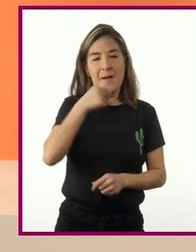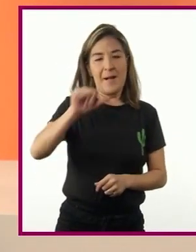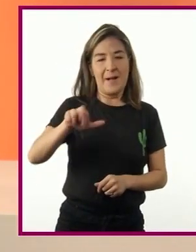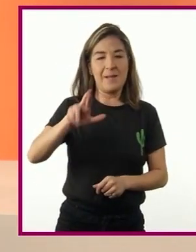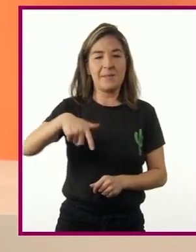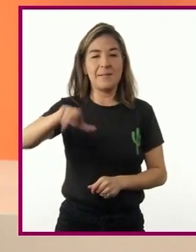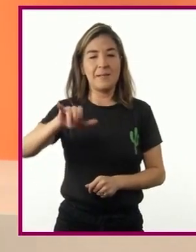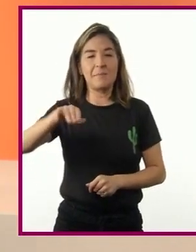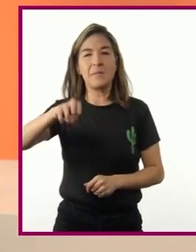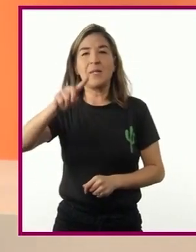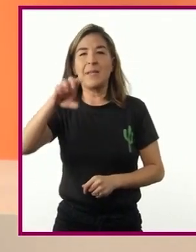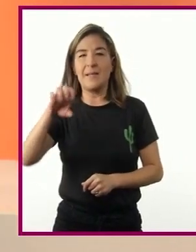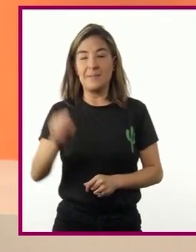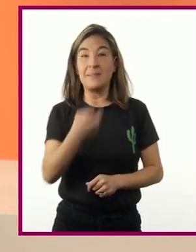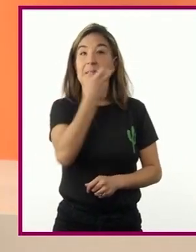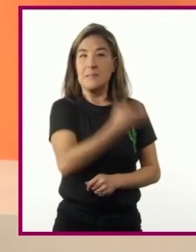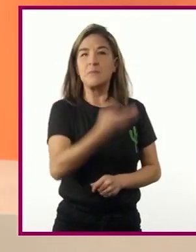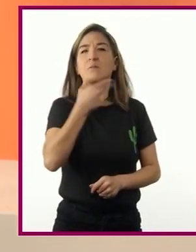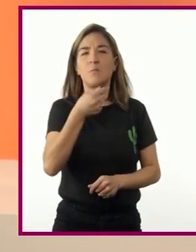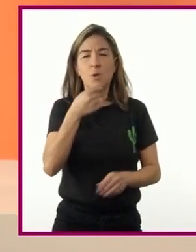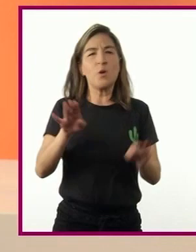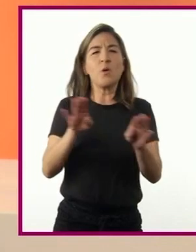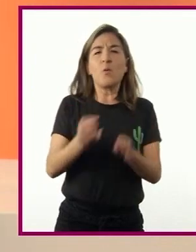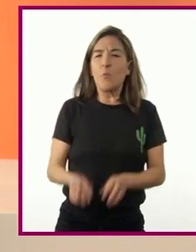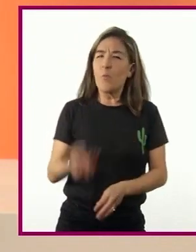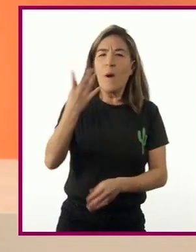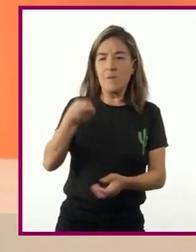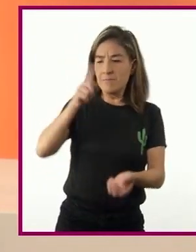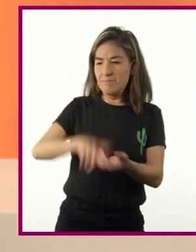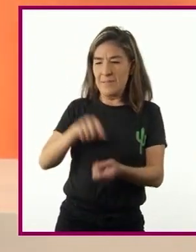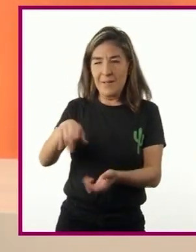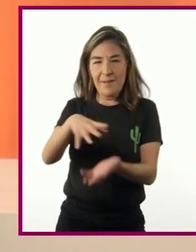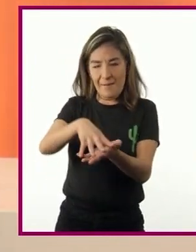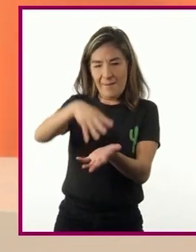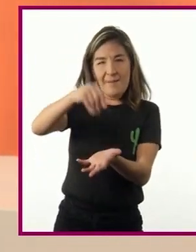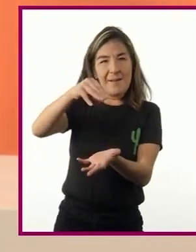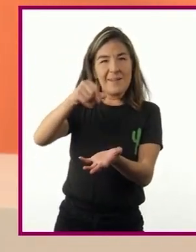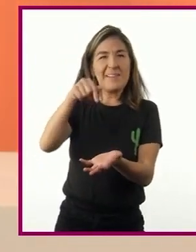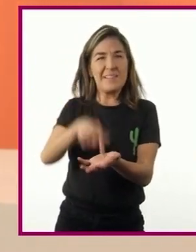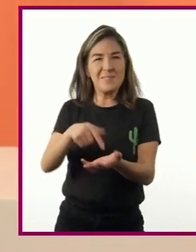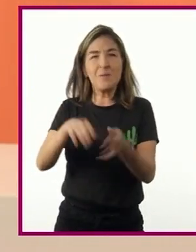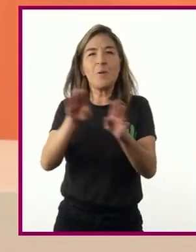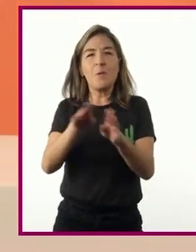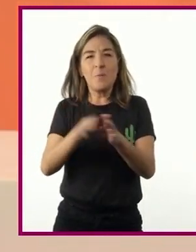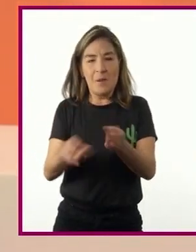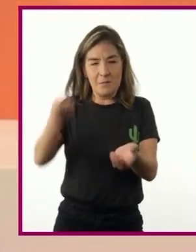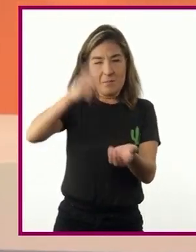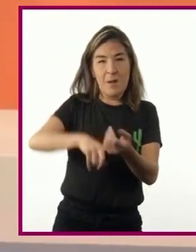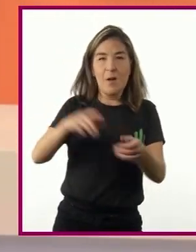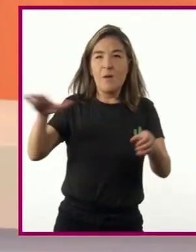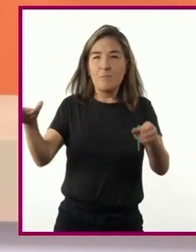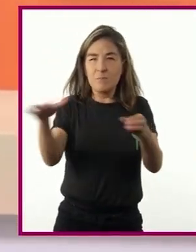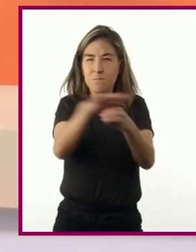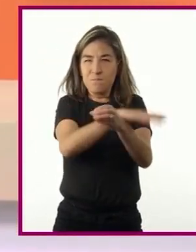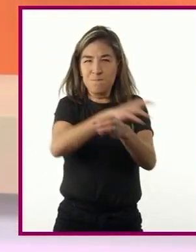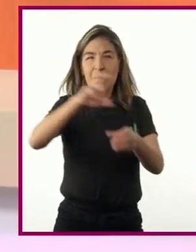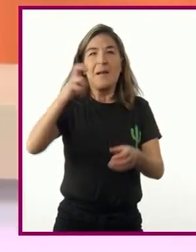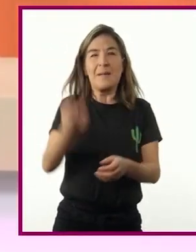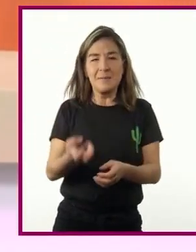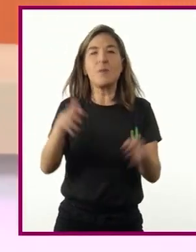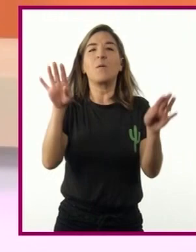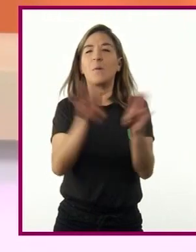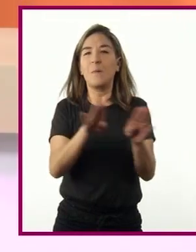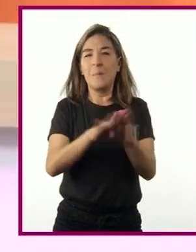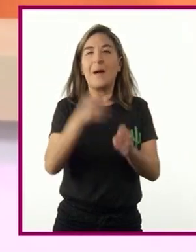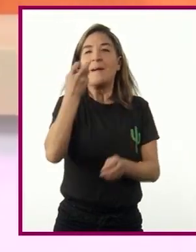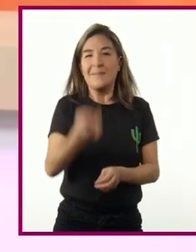Siracusa. Él quiso calcular cuántos granos de arena cabían en el cosmos. A partir de esa idea, le fue